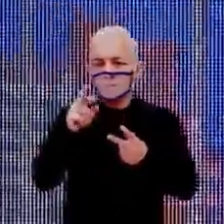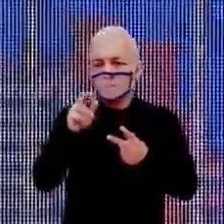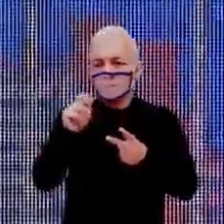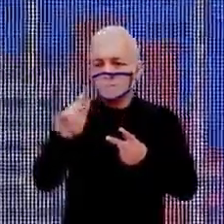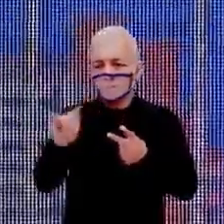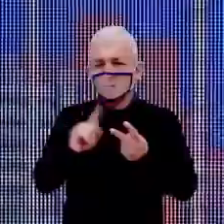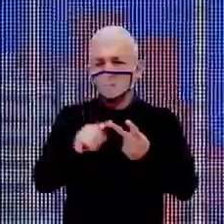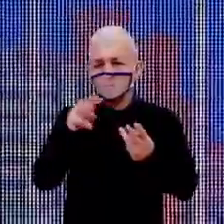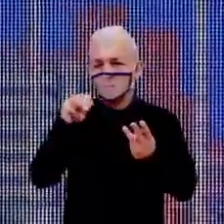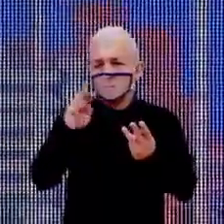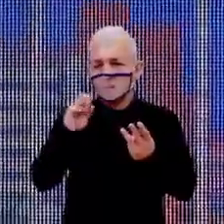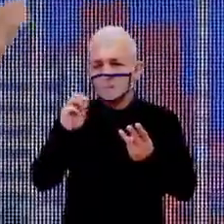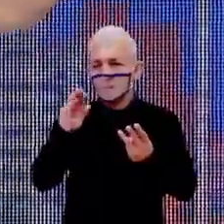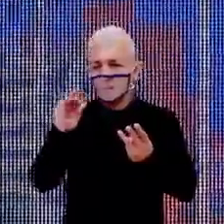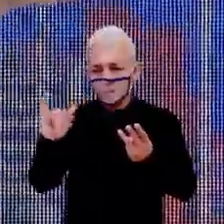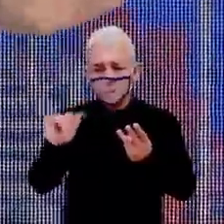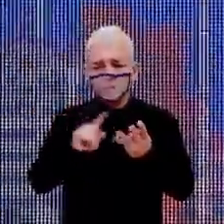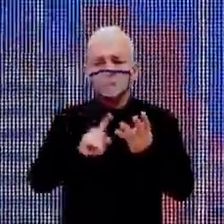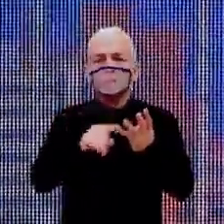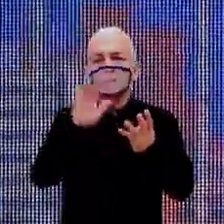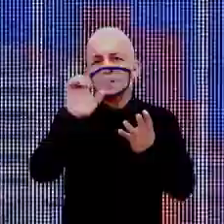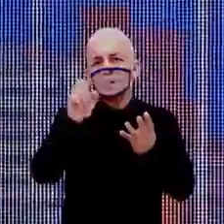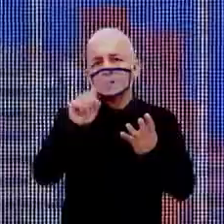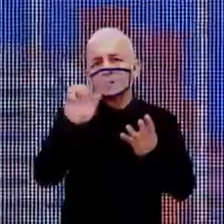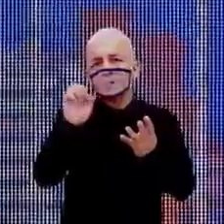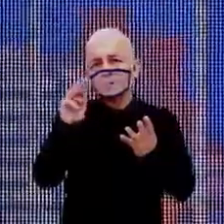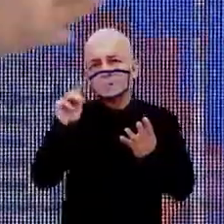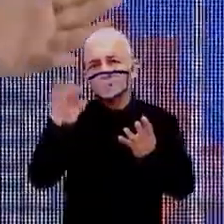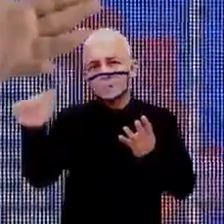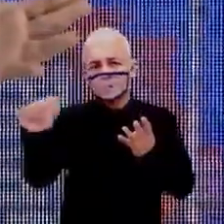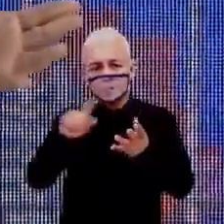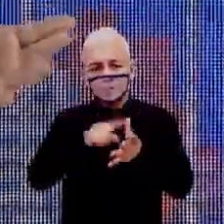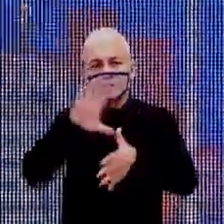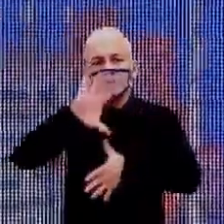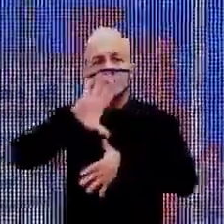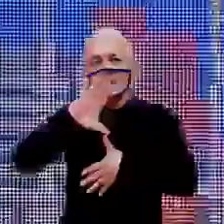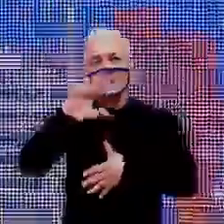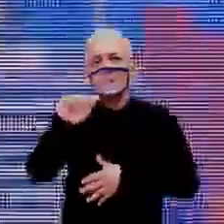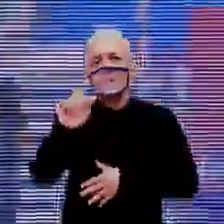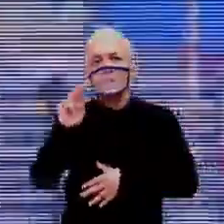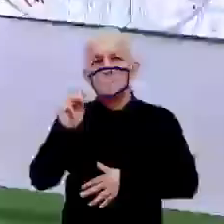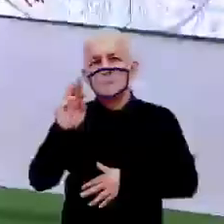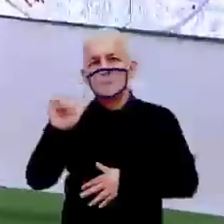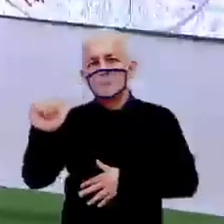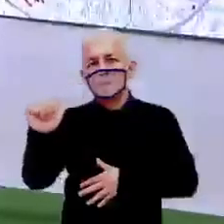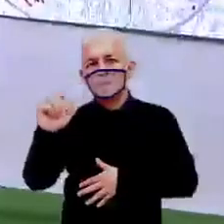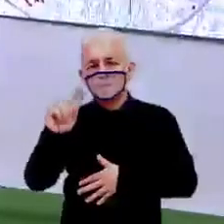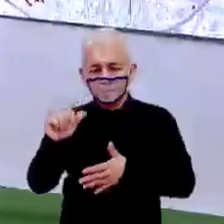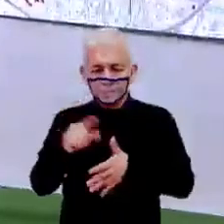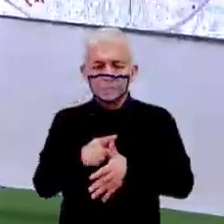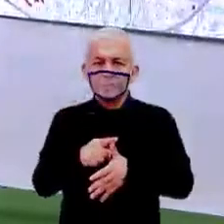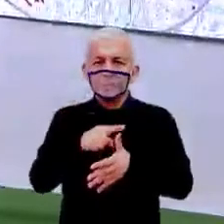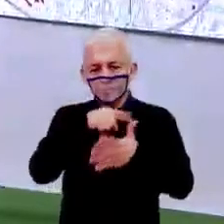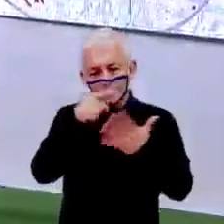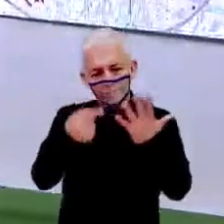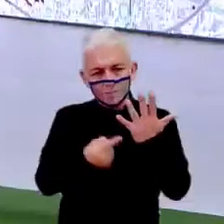la gente de La Esmeralda, la gente de Las Américas. Usted recuerda, hace unos días estuvimos